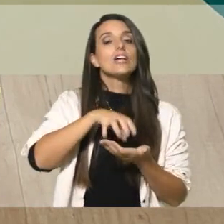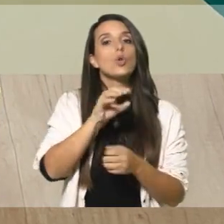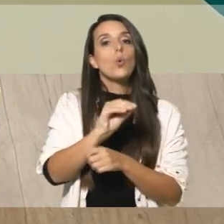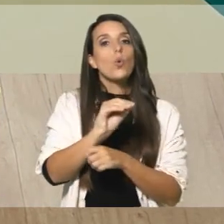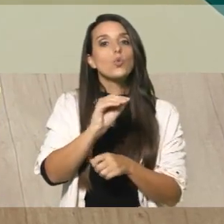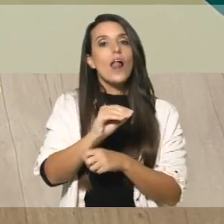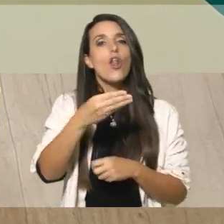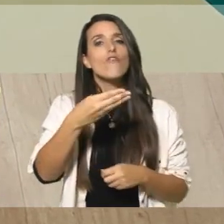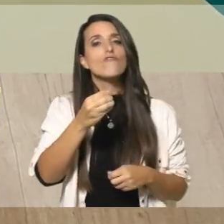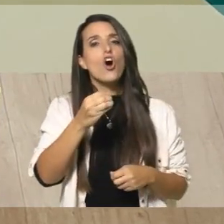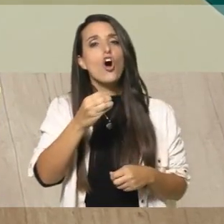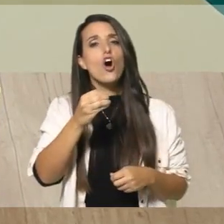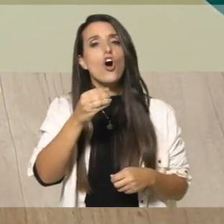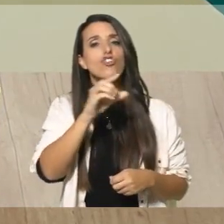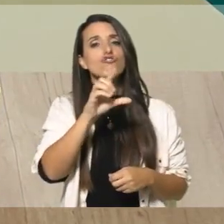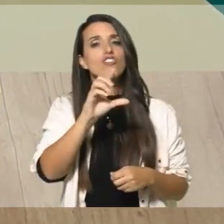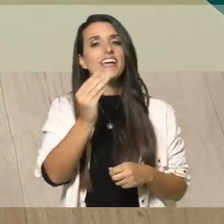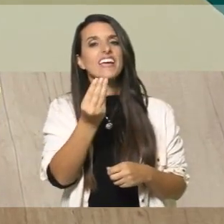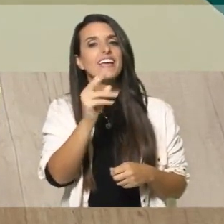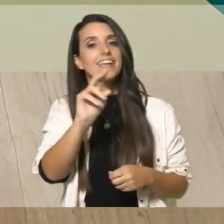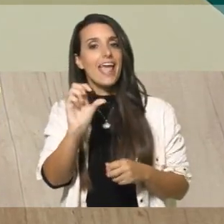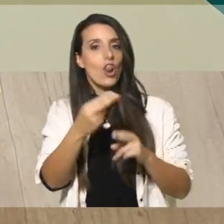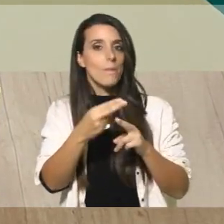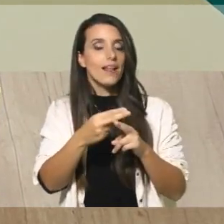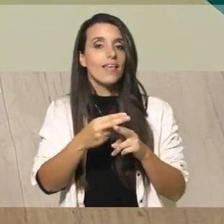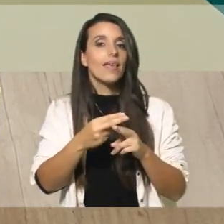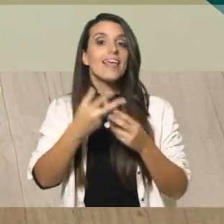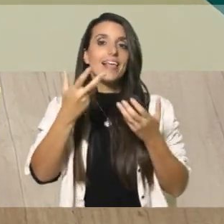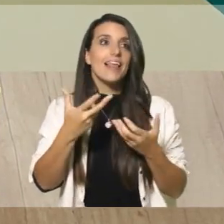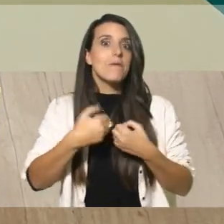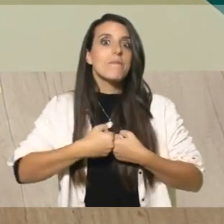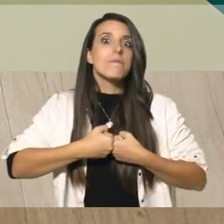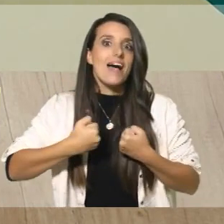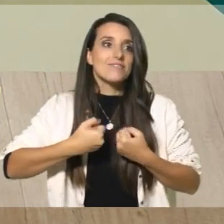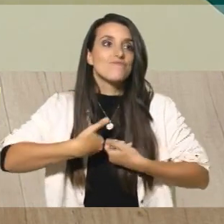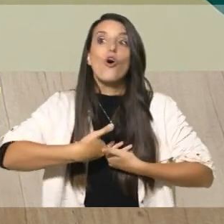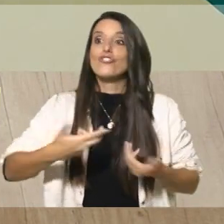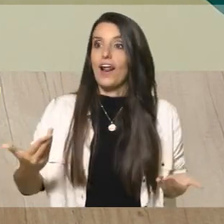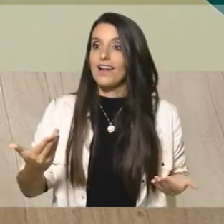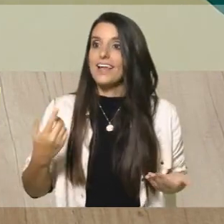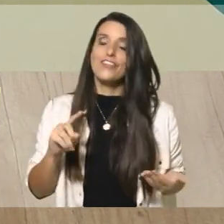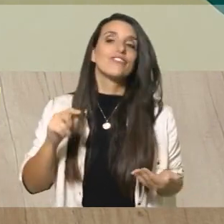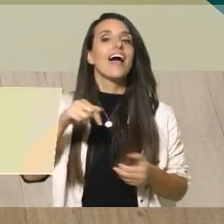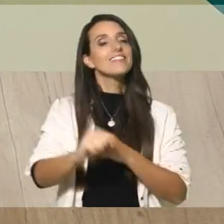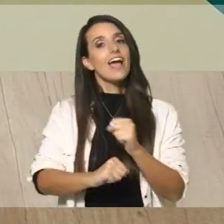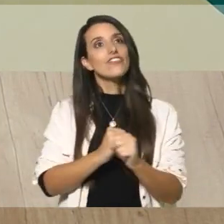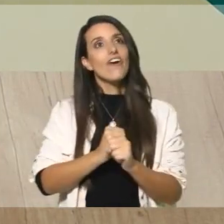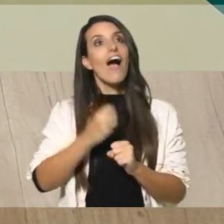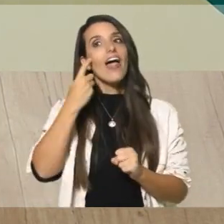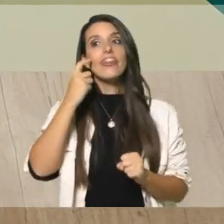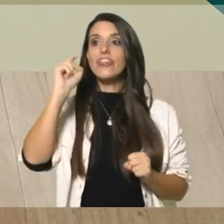que es bastante chiquito. Y nos quedamos con las ganas de seguir mostrándola y difundiéndola. Así que este año